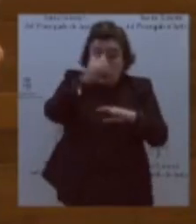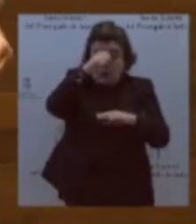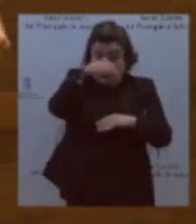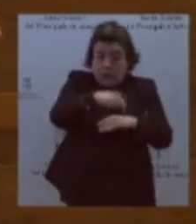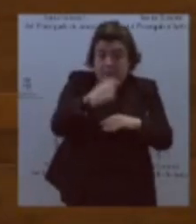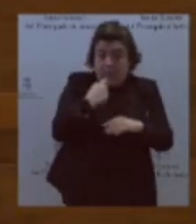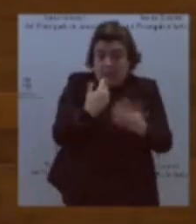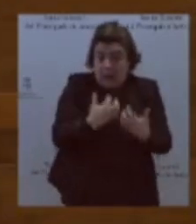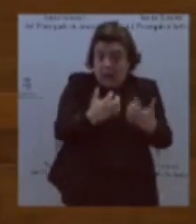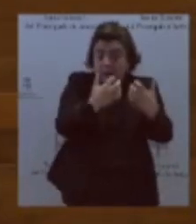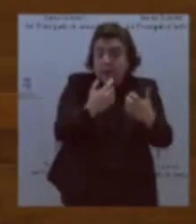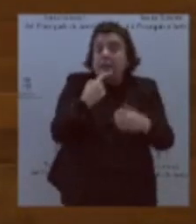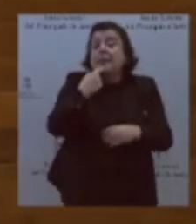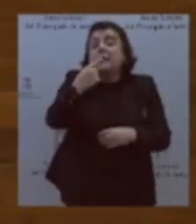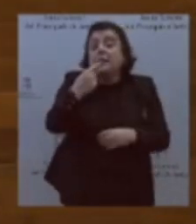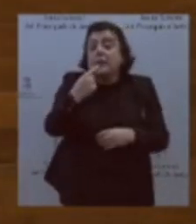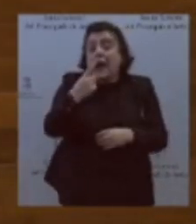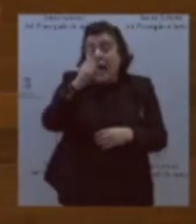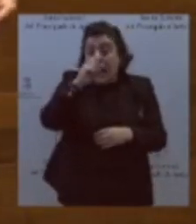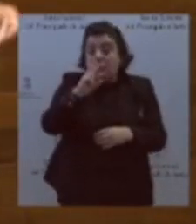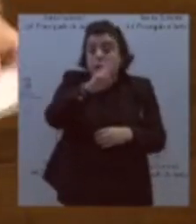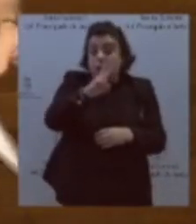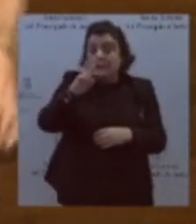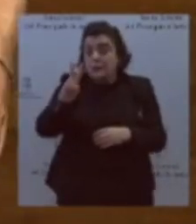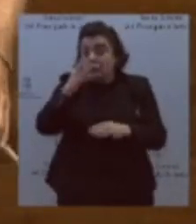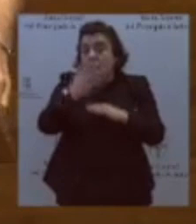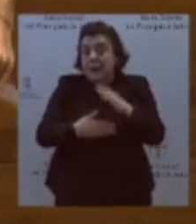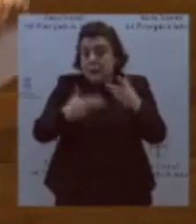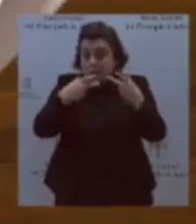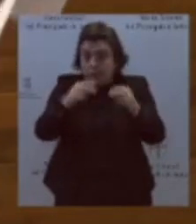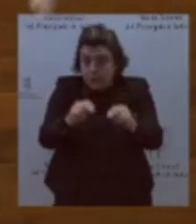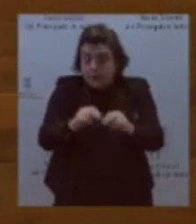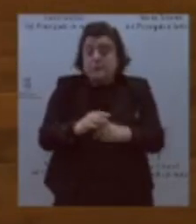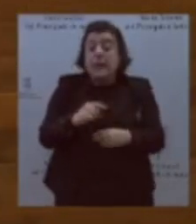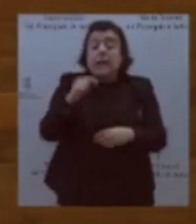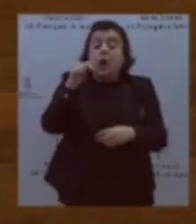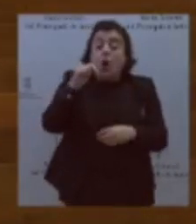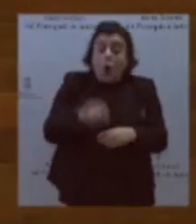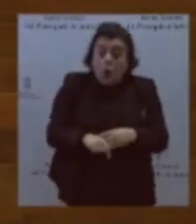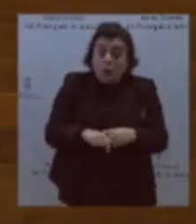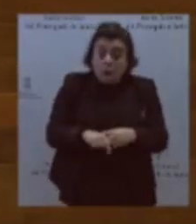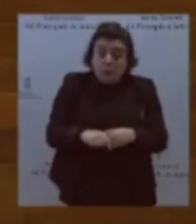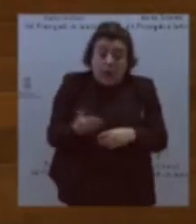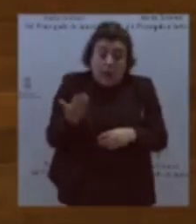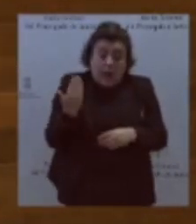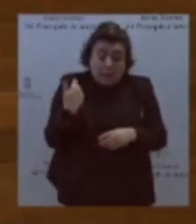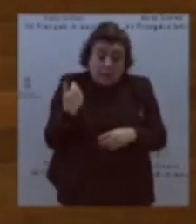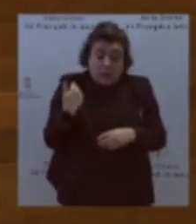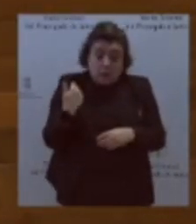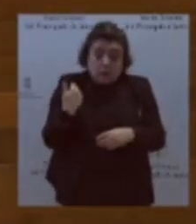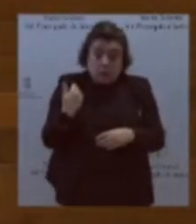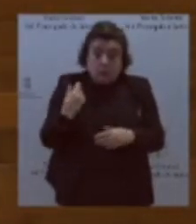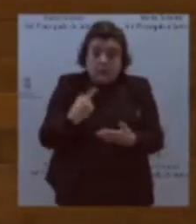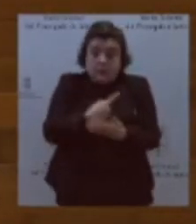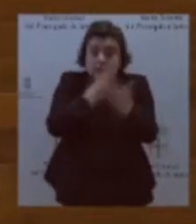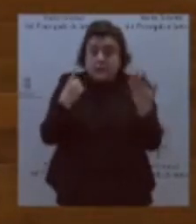esta financiación de las obras, 9 de noviembre de 2021, y hoy, ya hace poco, el 16 de febrero, se habla de que se espera que estén concluidas en el año